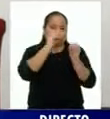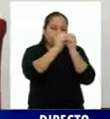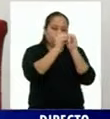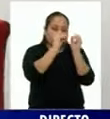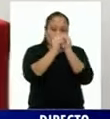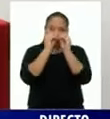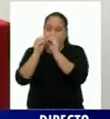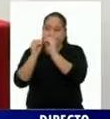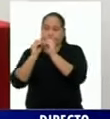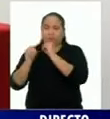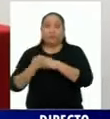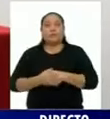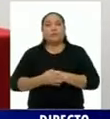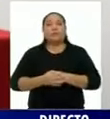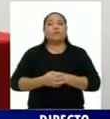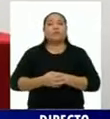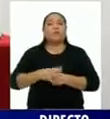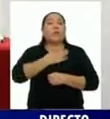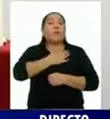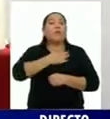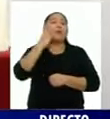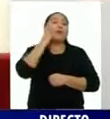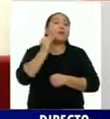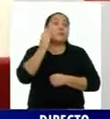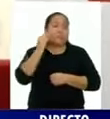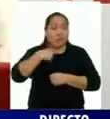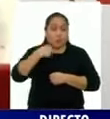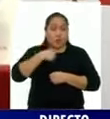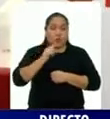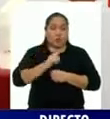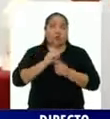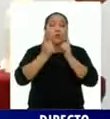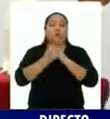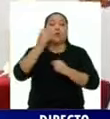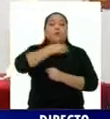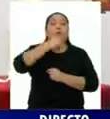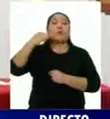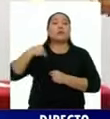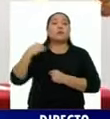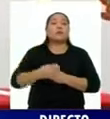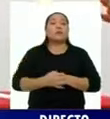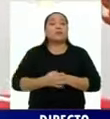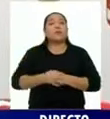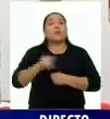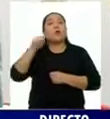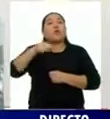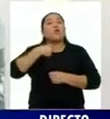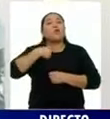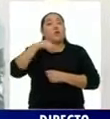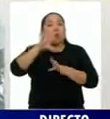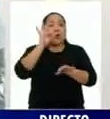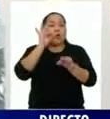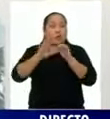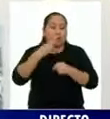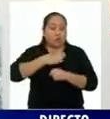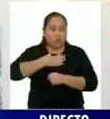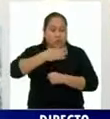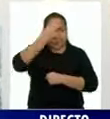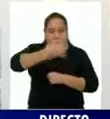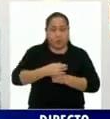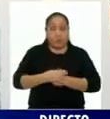reformas. En mi experiencia como ministro, he detectado en carne